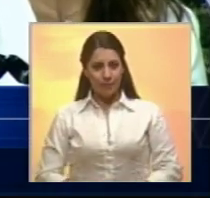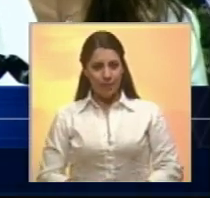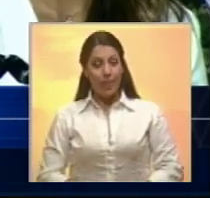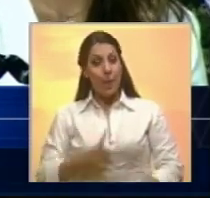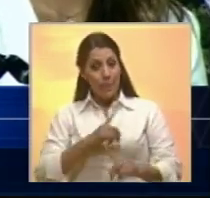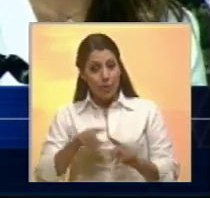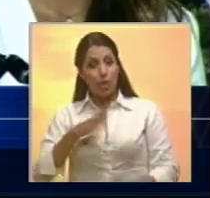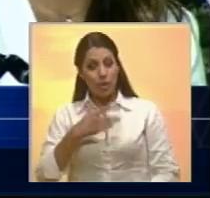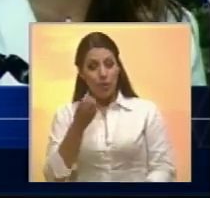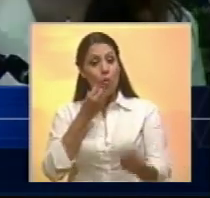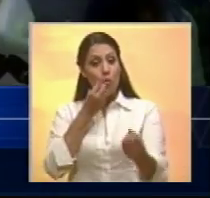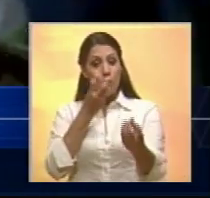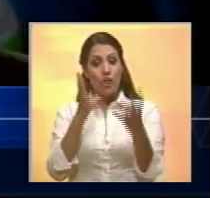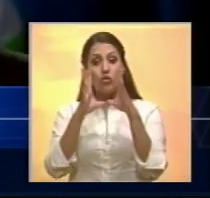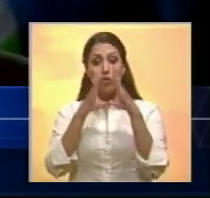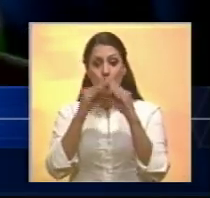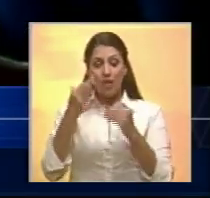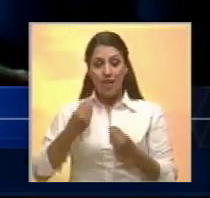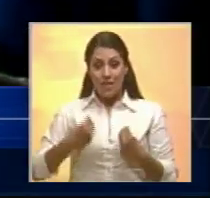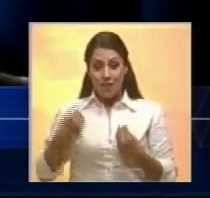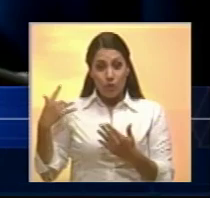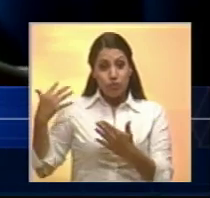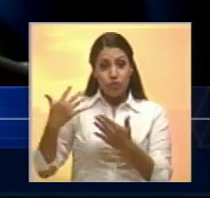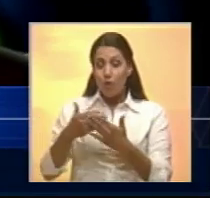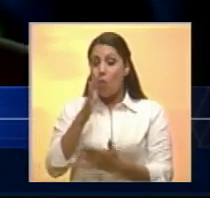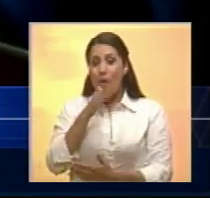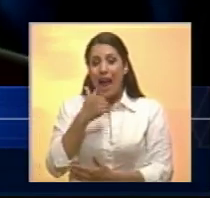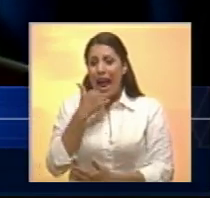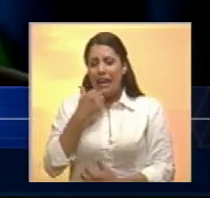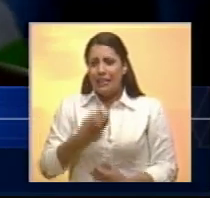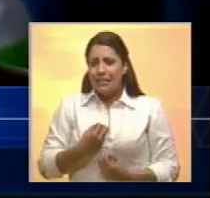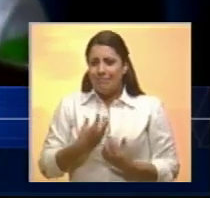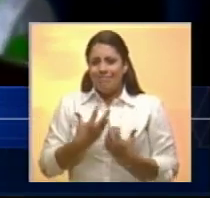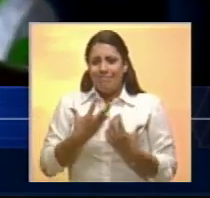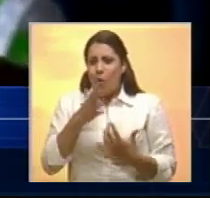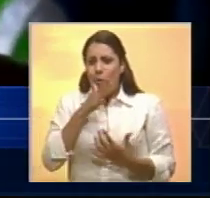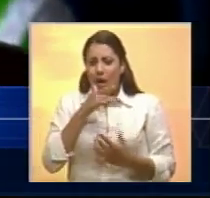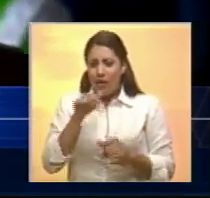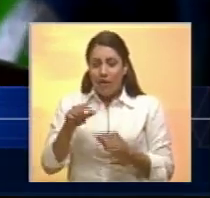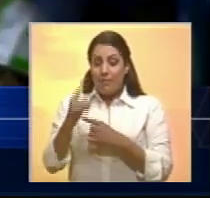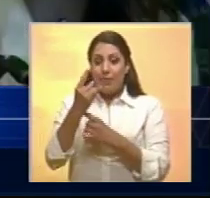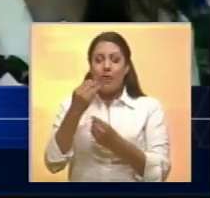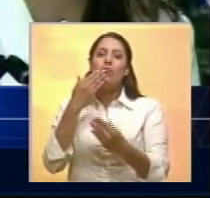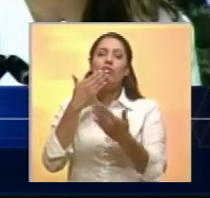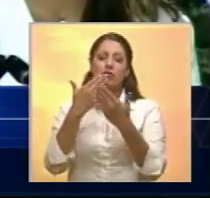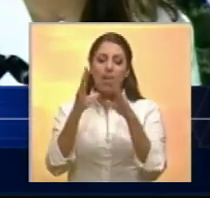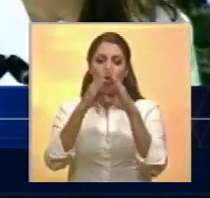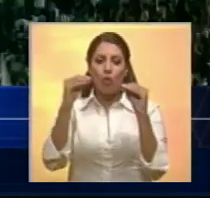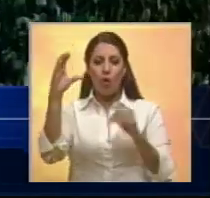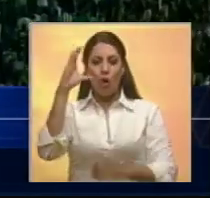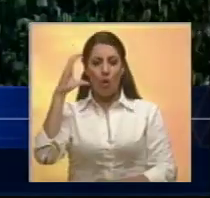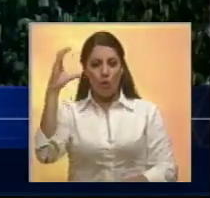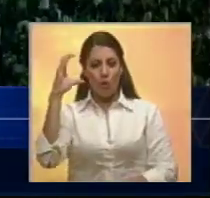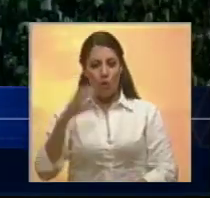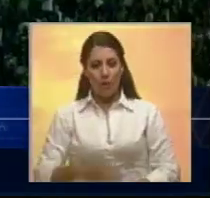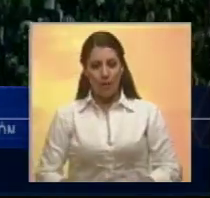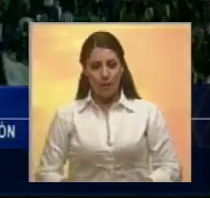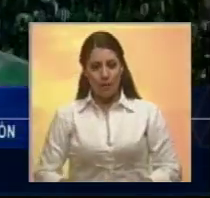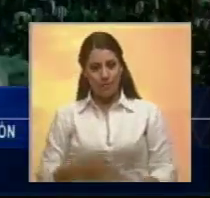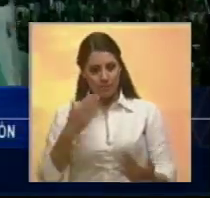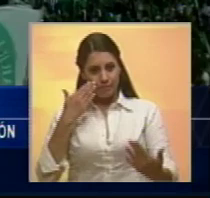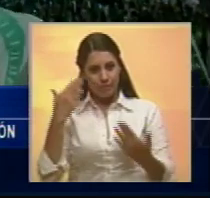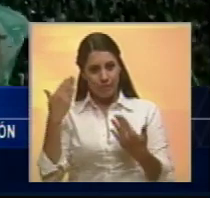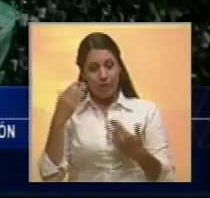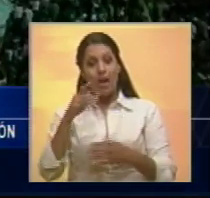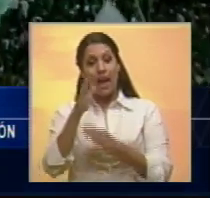Quiero decirle que en toda mi vida no tuve una emoción semejante. Muchas gracias, Colombia.